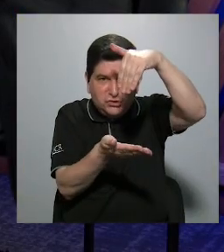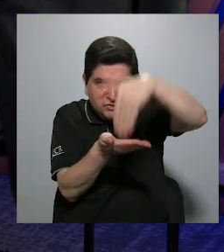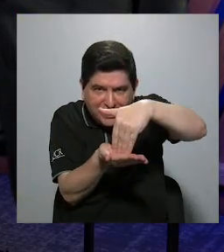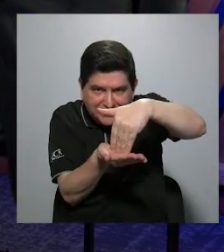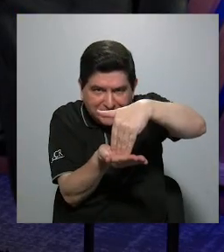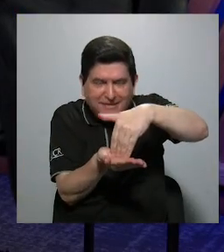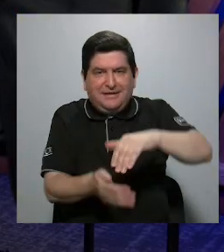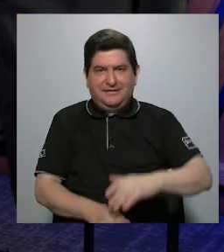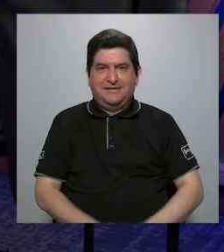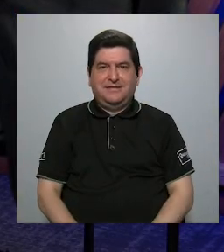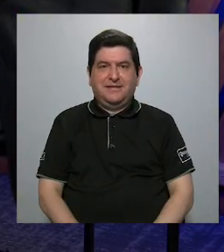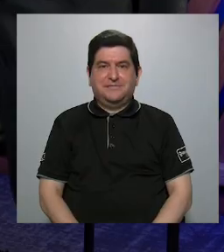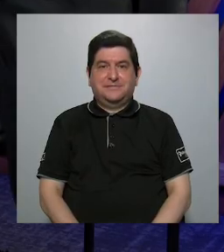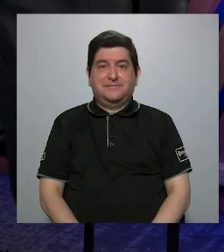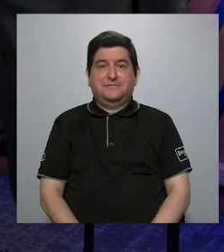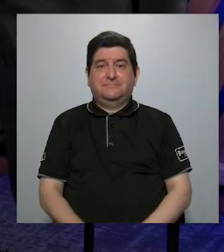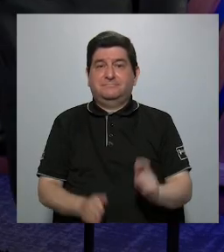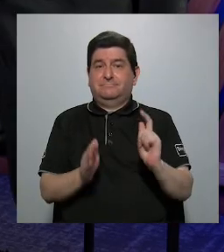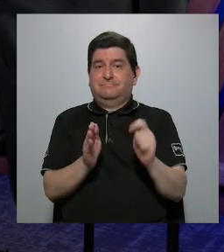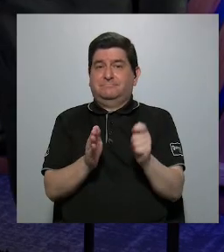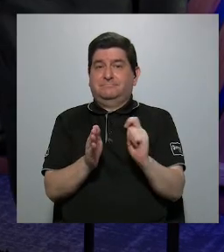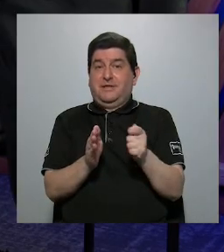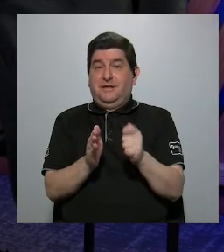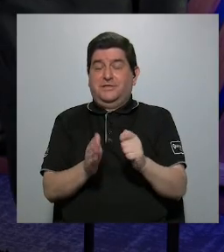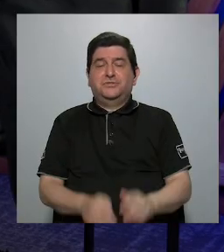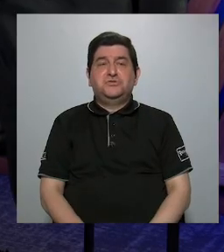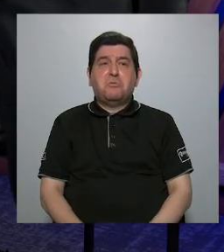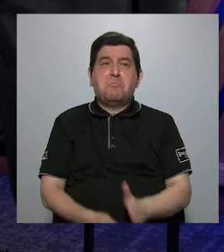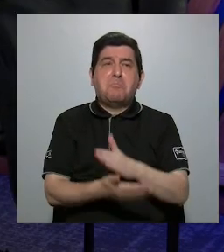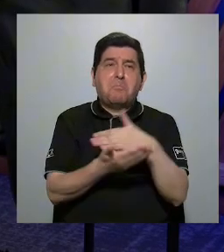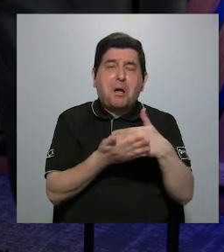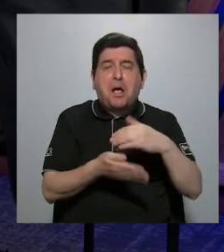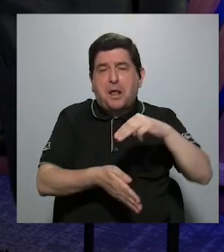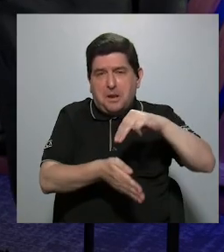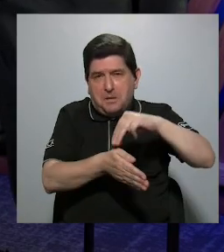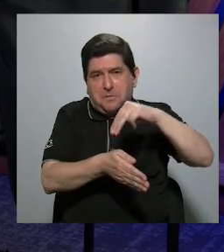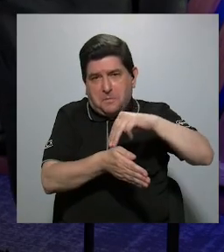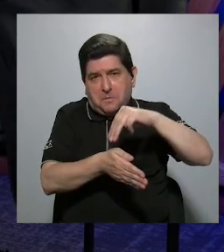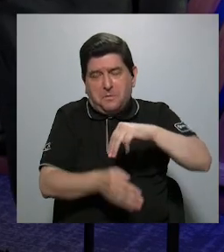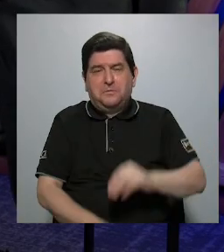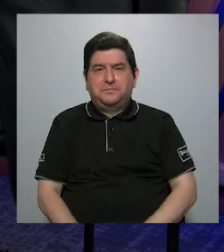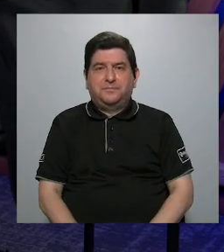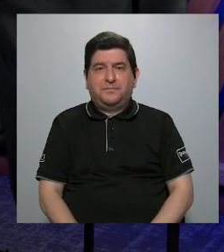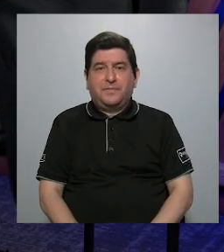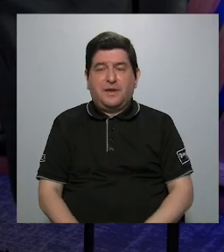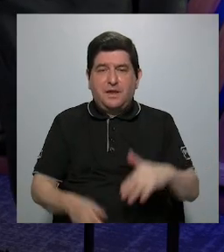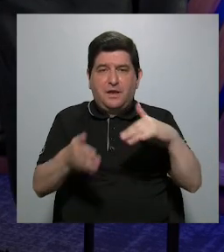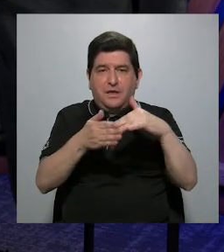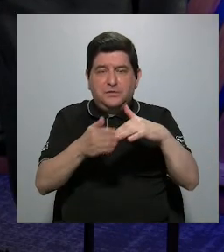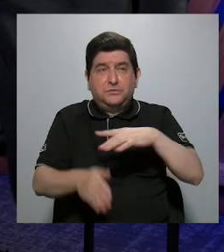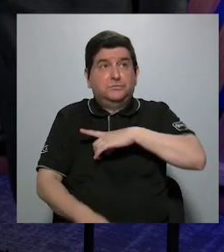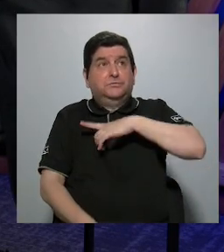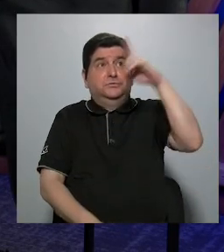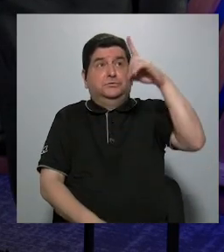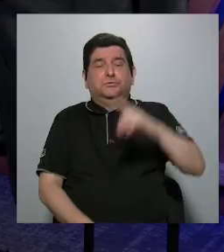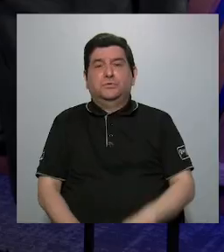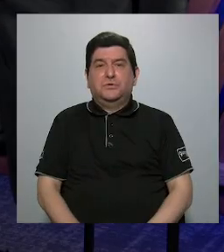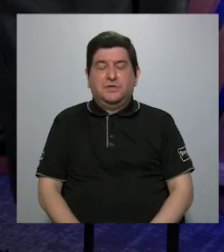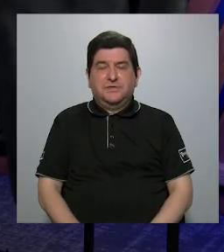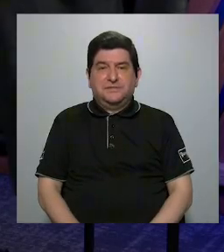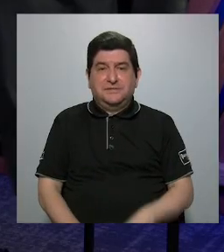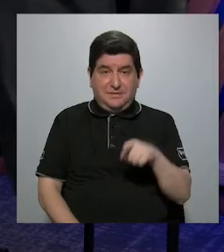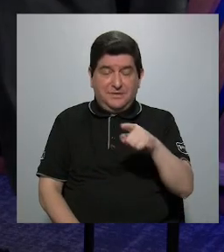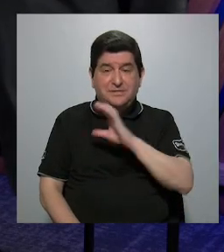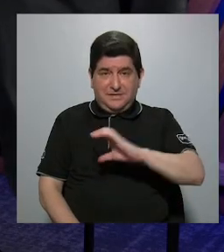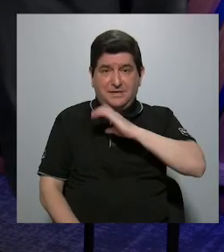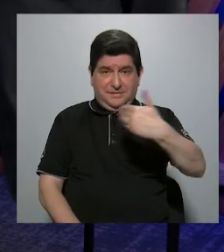universidades centradas en derecho, algunas de ellas en medicina, en teología, las